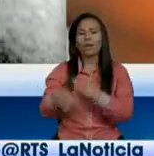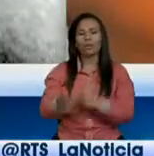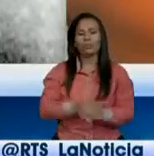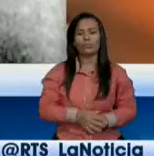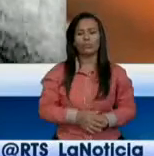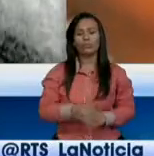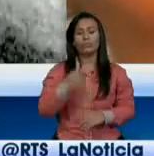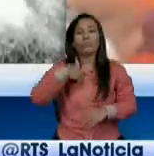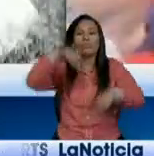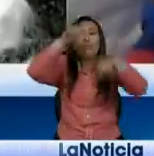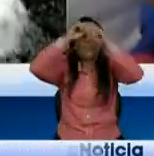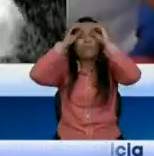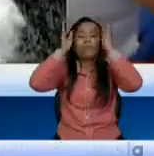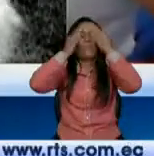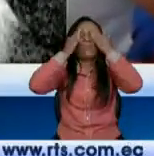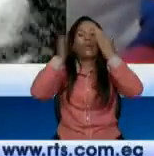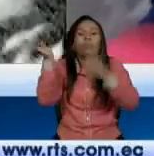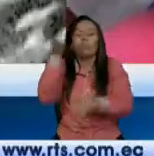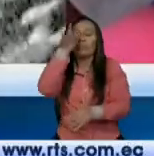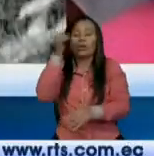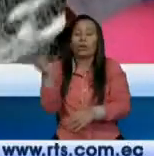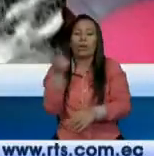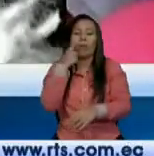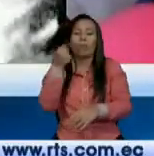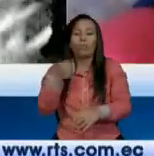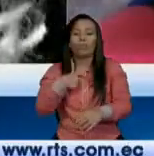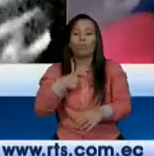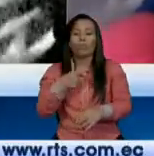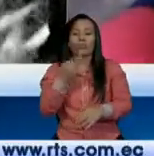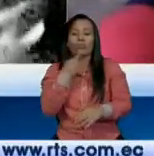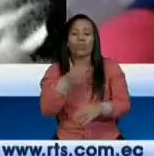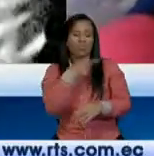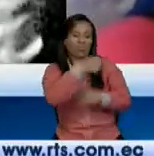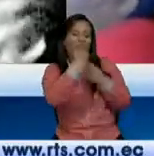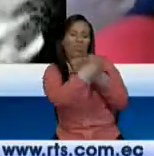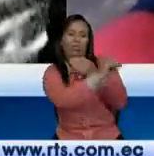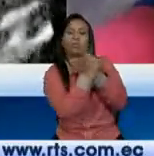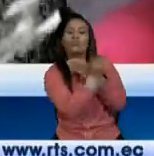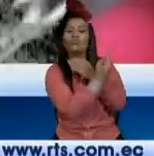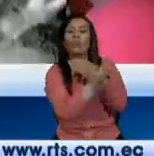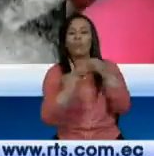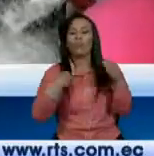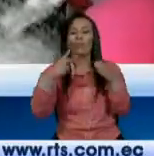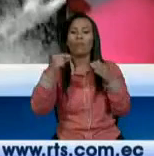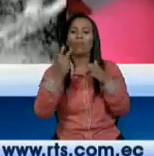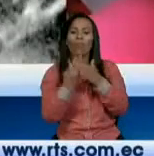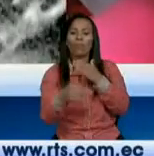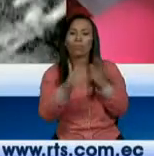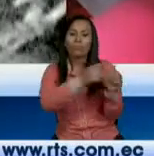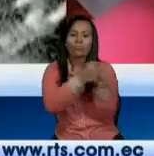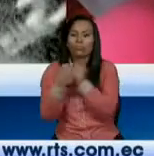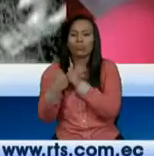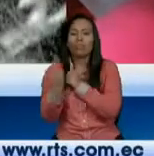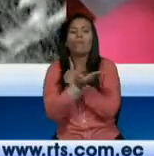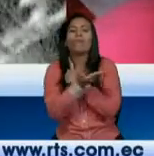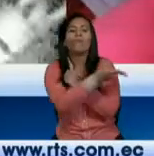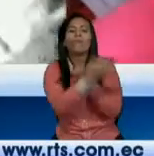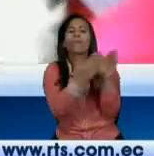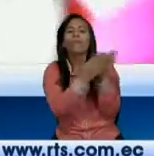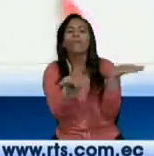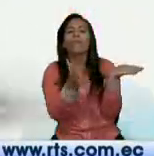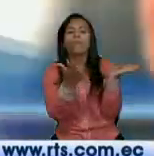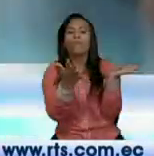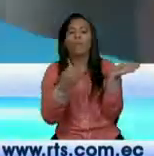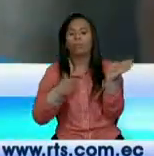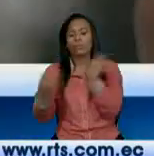Ni yo mismo sé. Pero me dice, ¿para qué te los vas a llevar a mis hijos? Dice, si no tienes a dónde irte a vivir. Me dijo